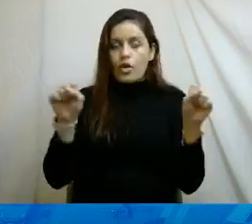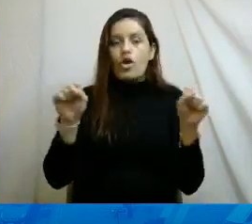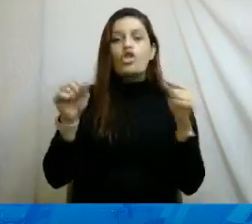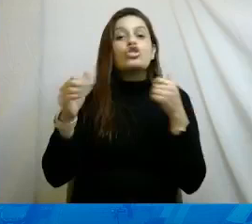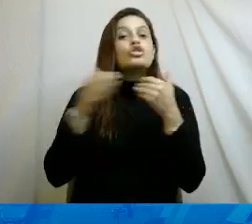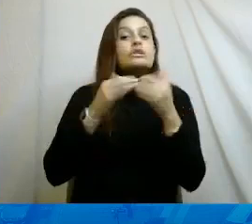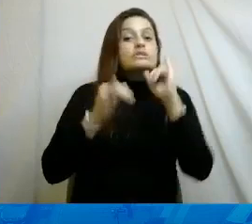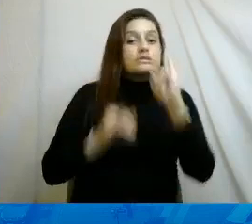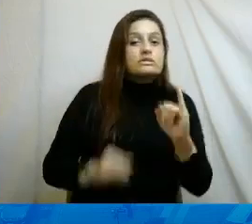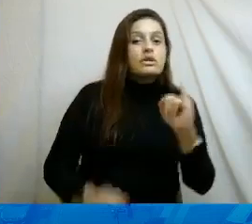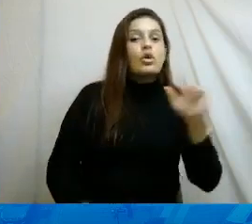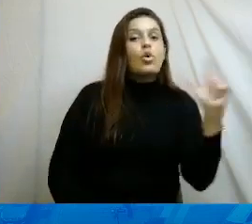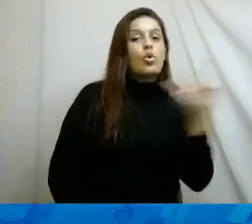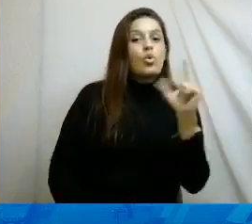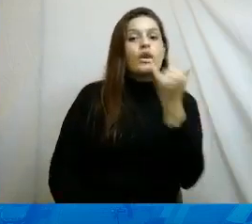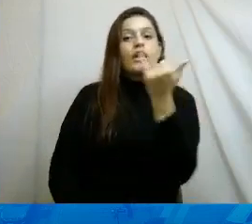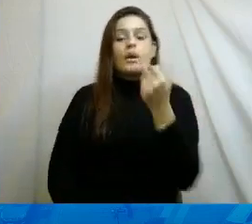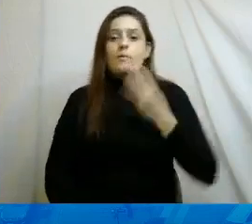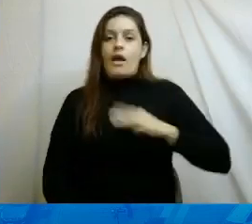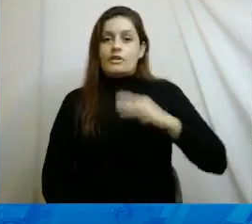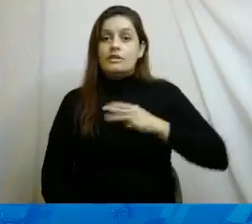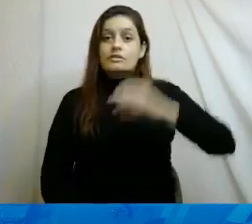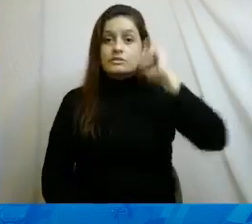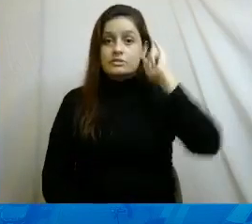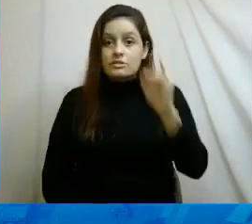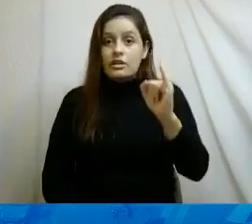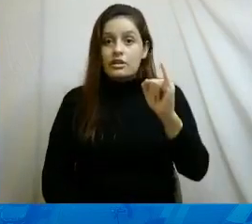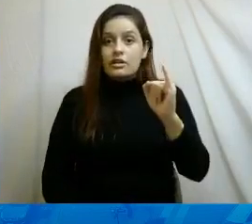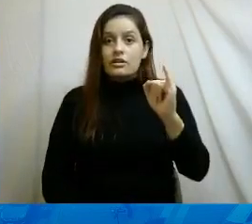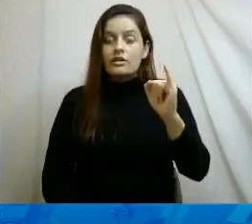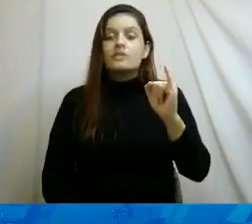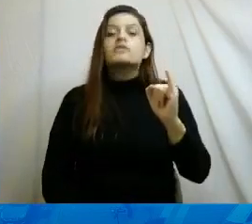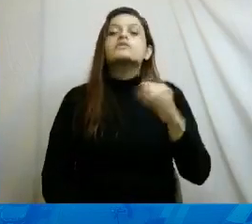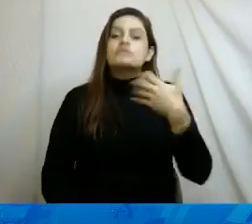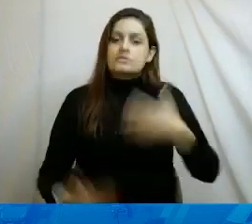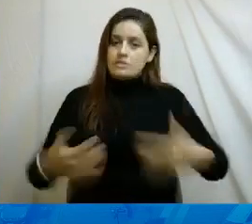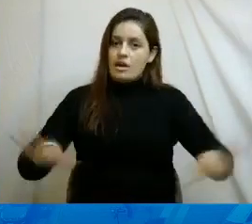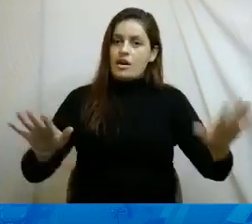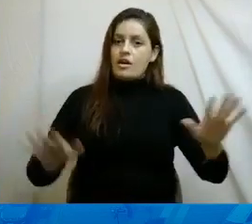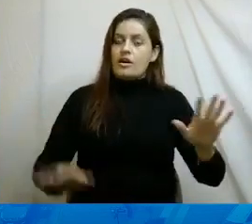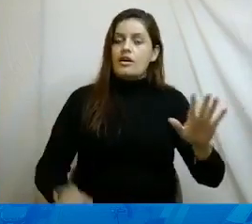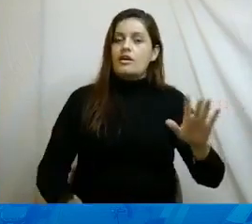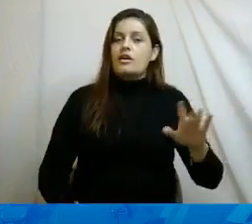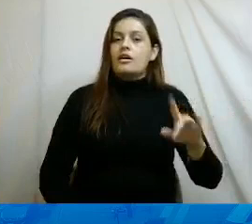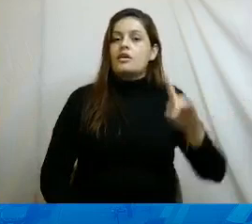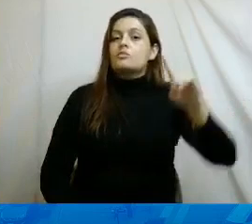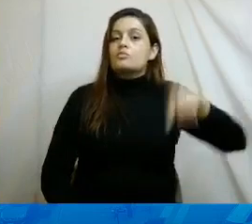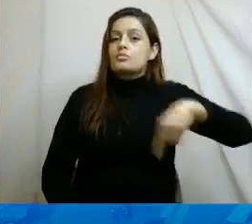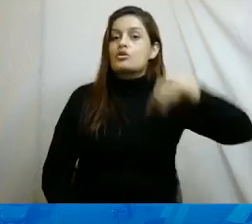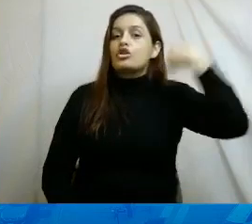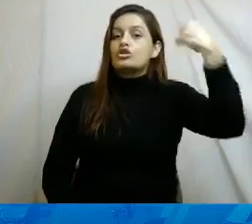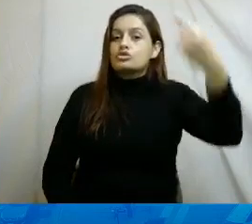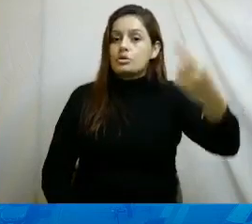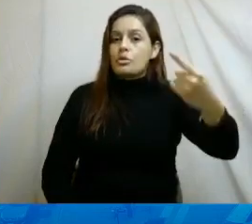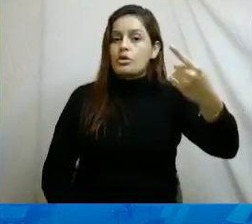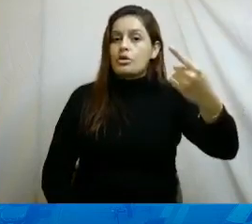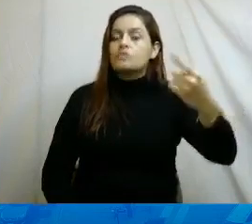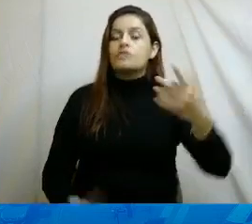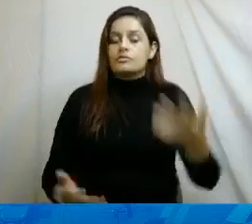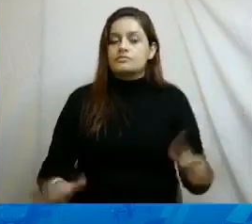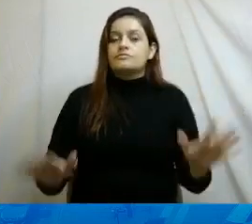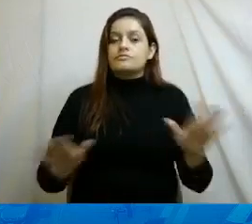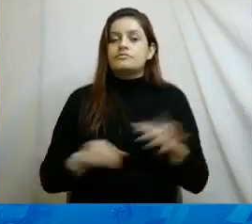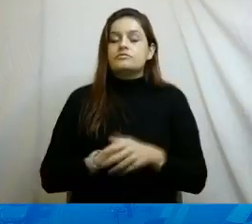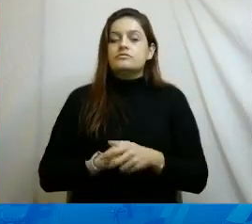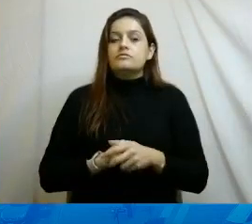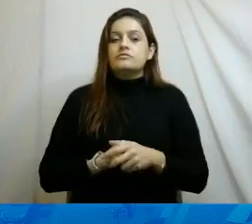lunes y martes. ¿Eso están de acuerdo? Sí. Ya, y después definen, el próximo consejo definen cuándo va a ser el de Mayarauco. ¿De acuerdo?